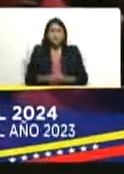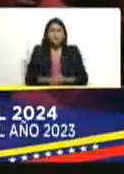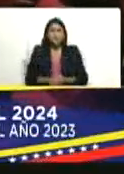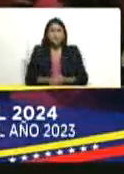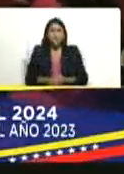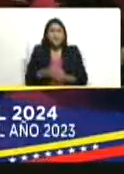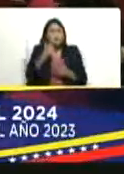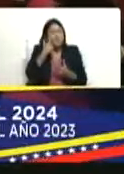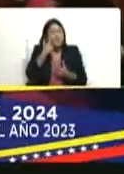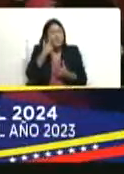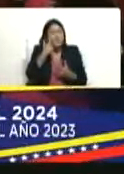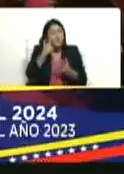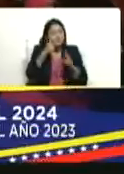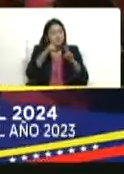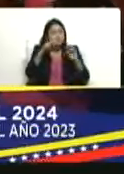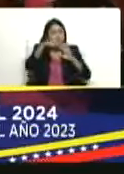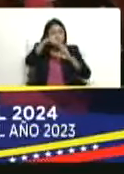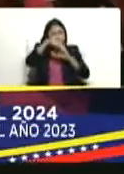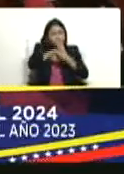metamos el ojo a fondo.